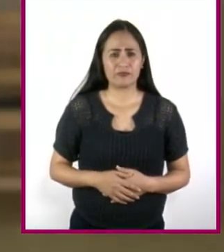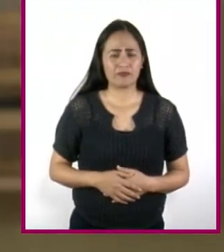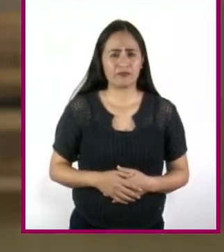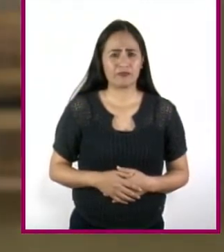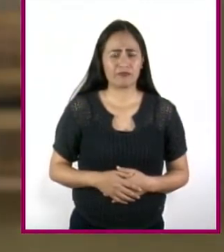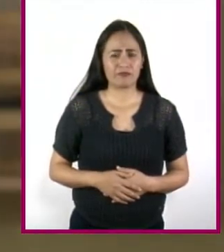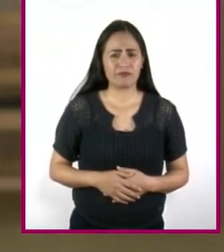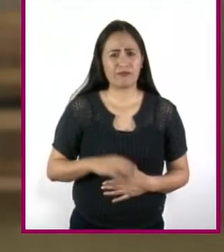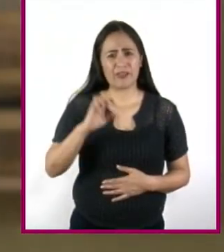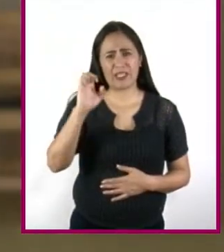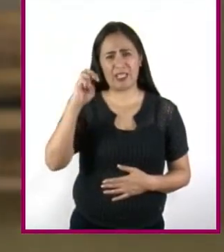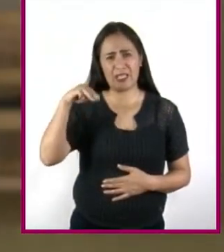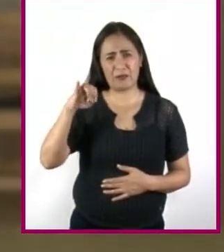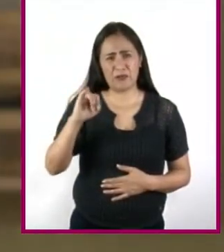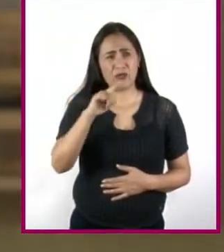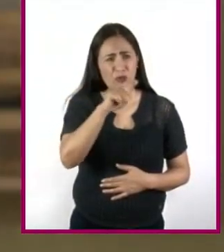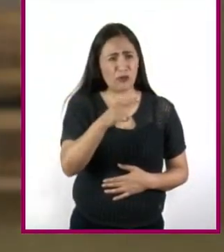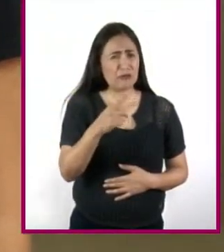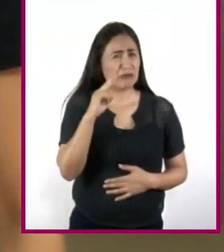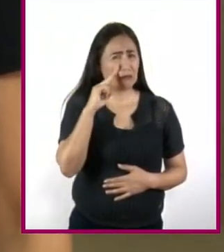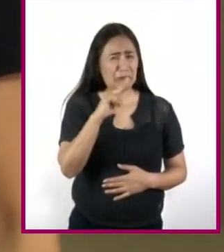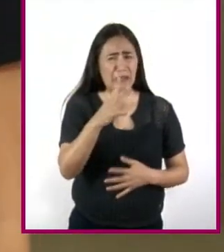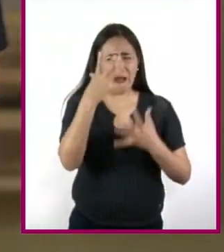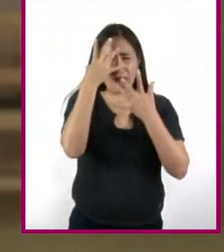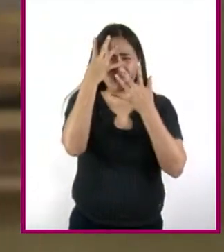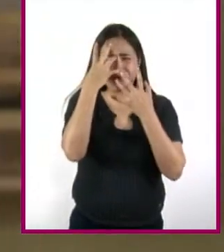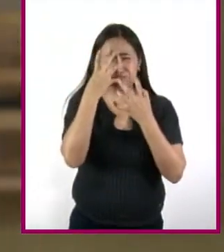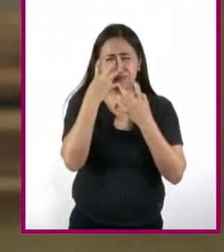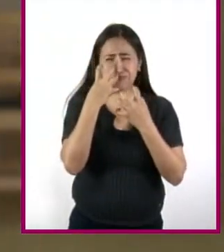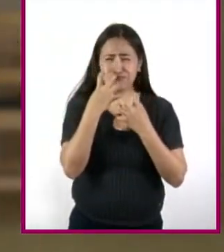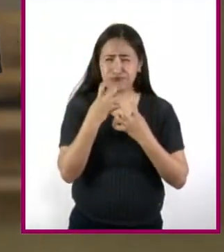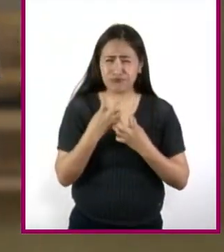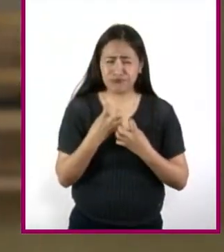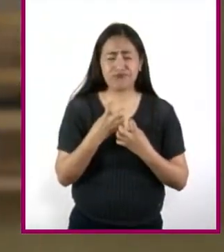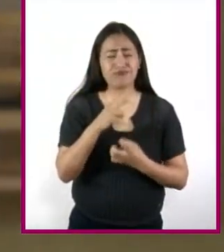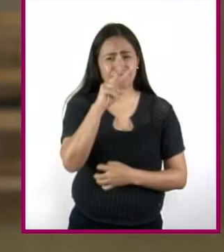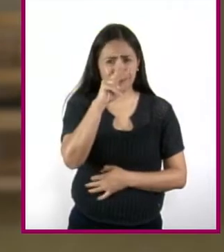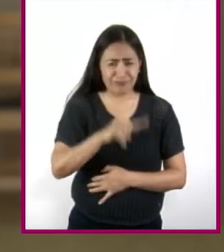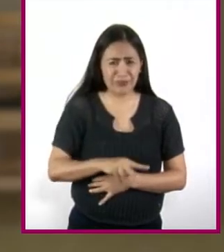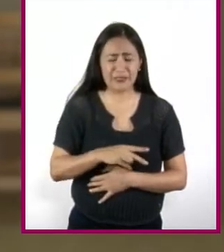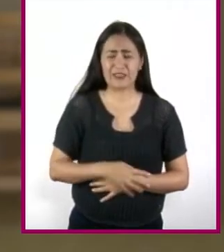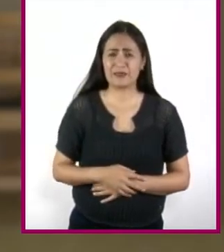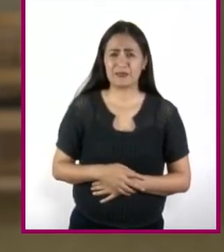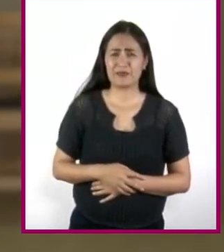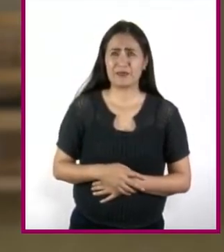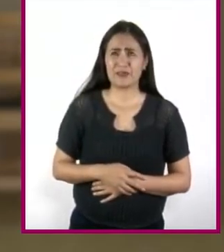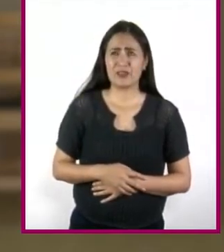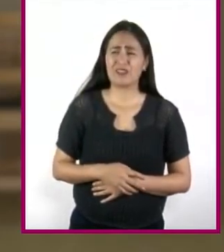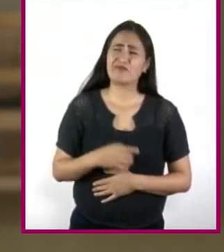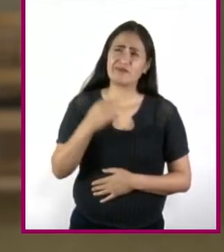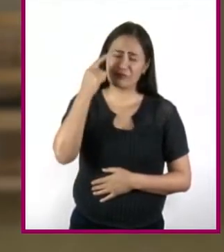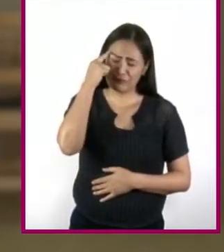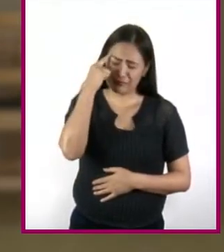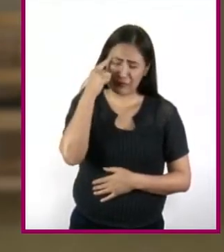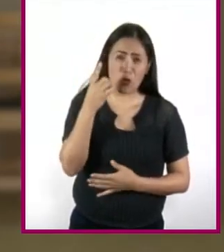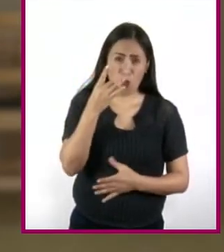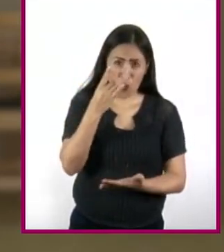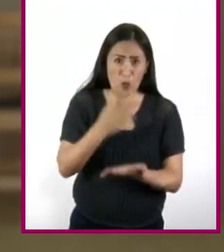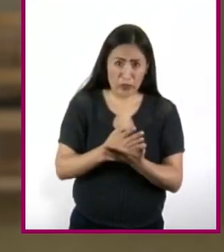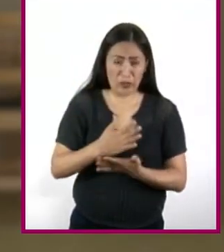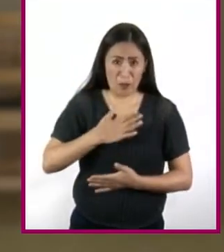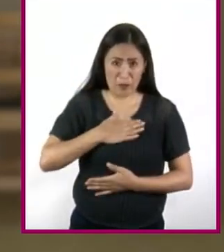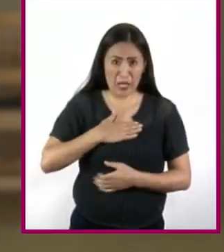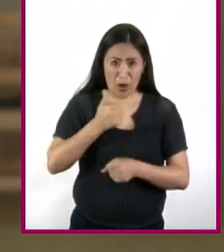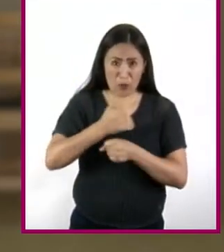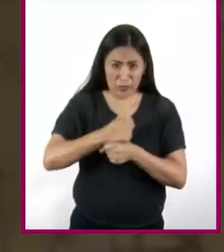Ay, Emi, sí te ves bien apachurrado. Es que, ¿sabes? No solo es que mi abuelito haya muerto,